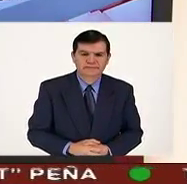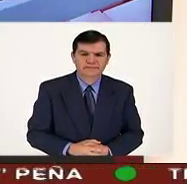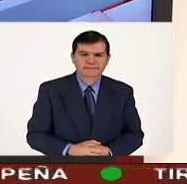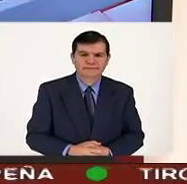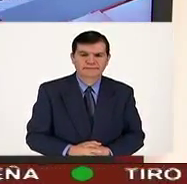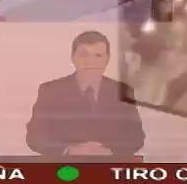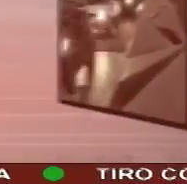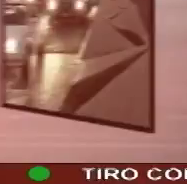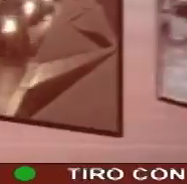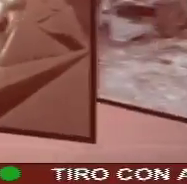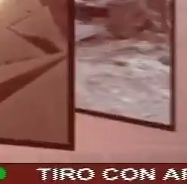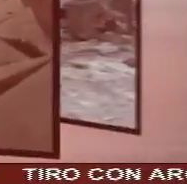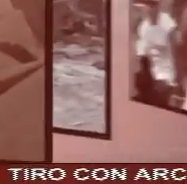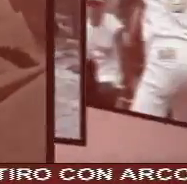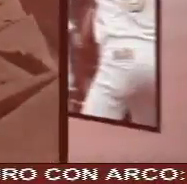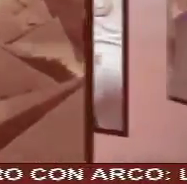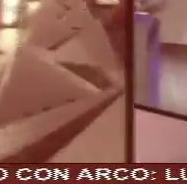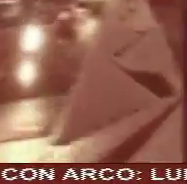información.